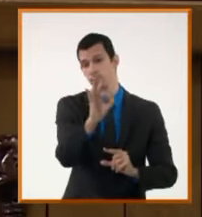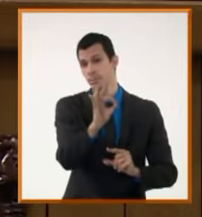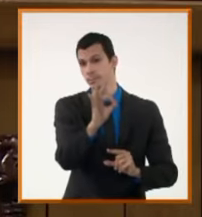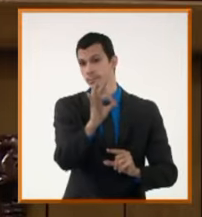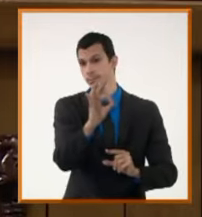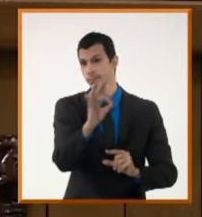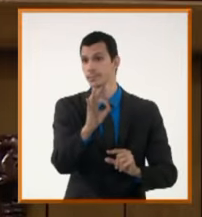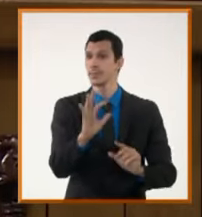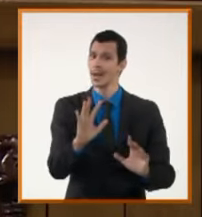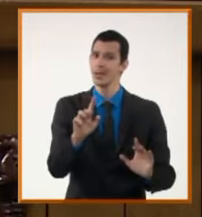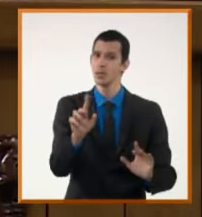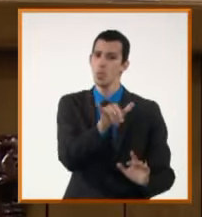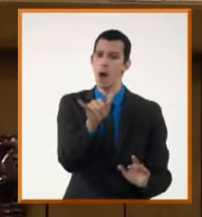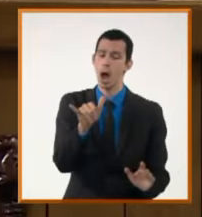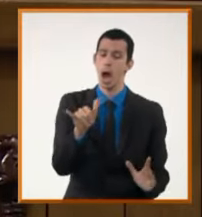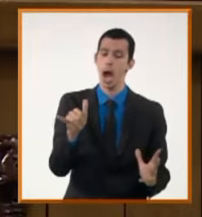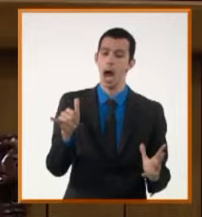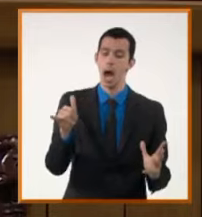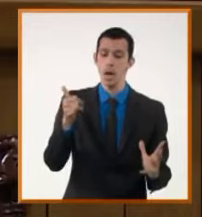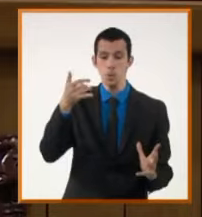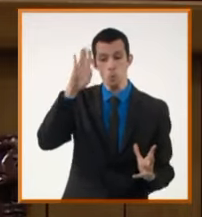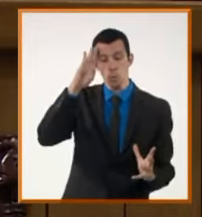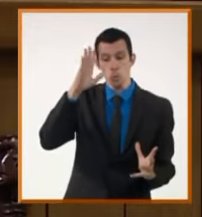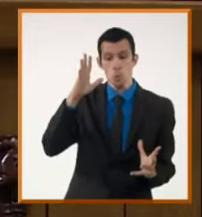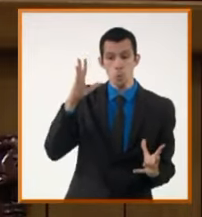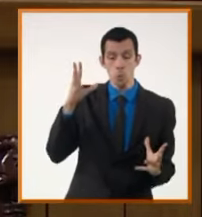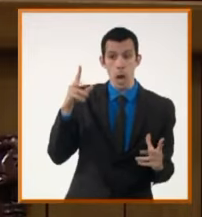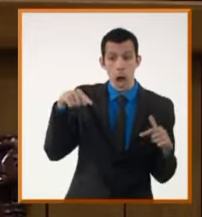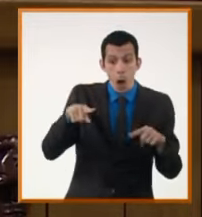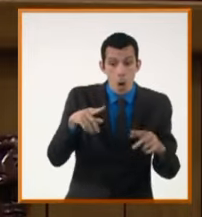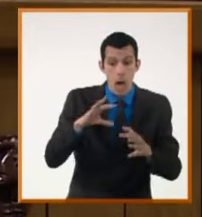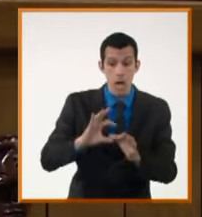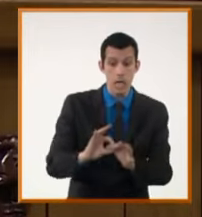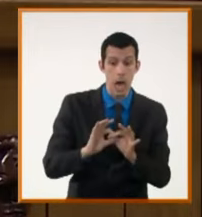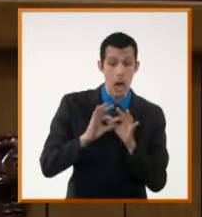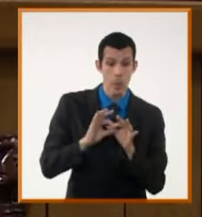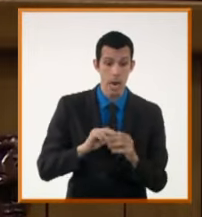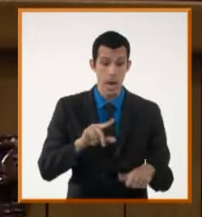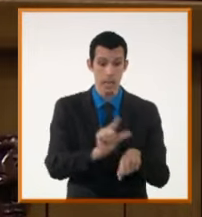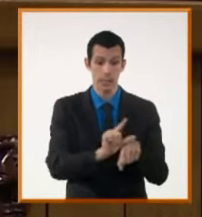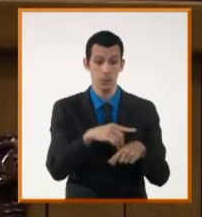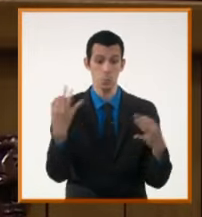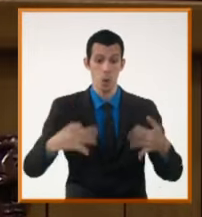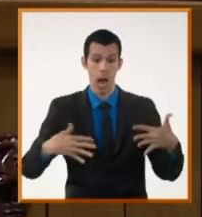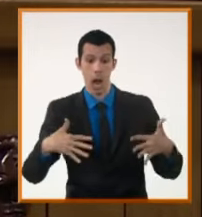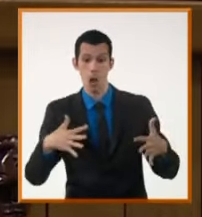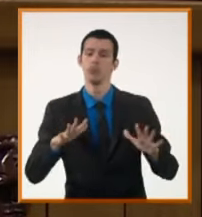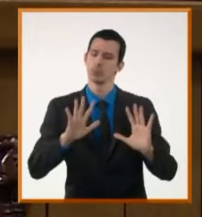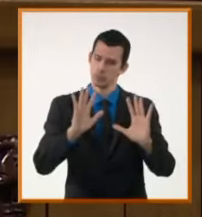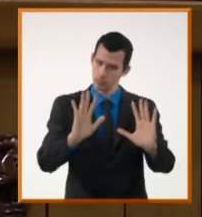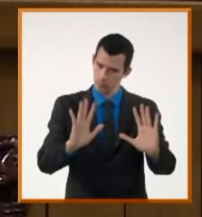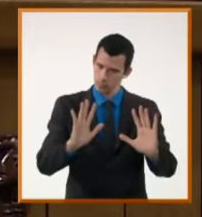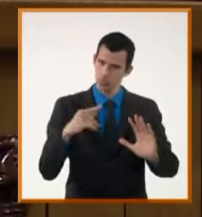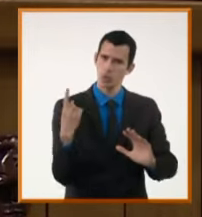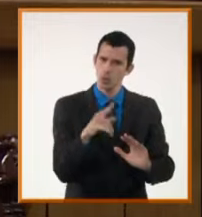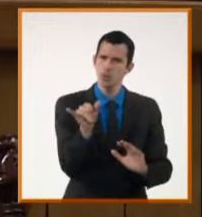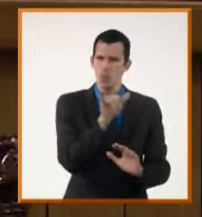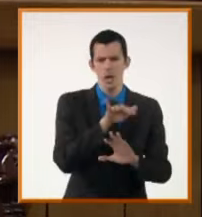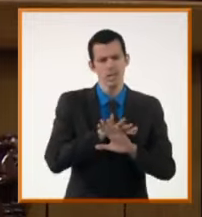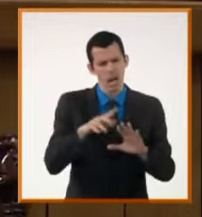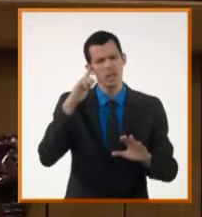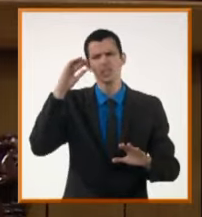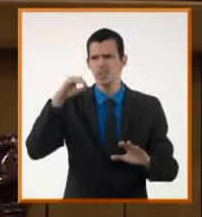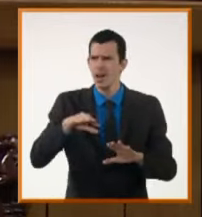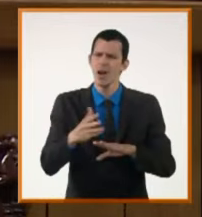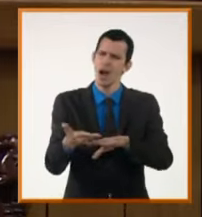cosas. Debe decir, esto va a impactar directamente en la población. Bueno, se han tomado decisiones, se protegerán